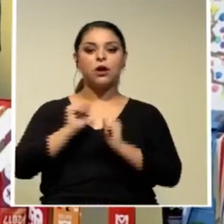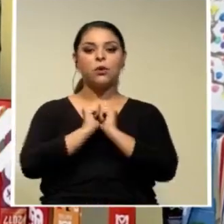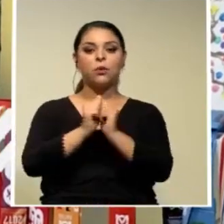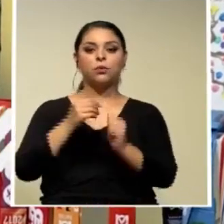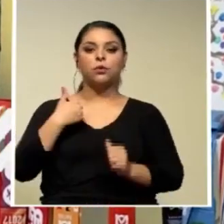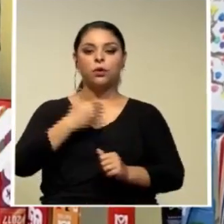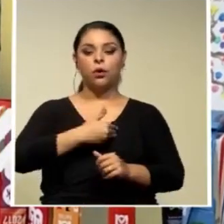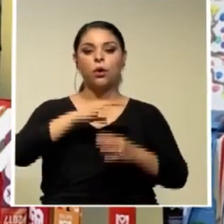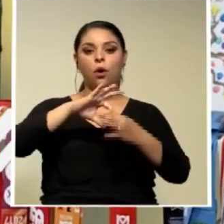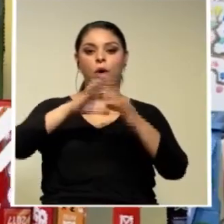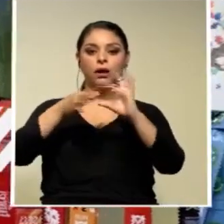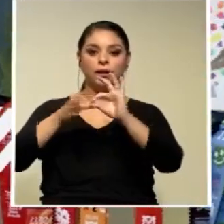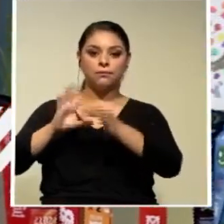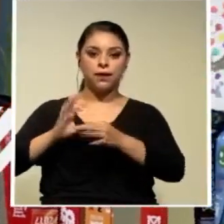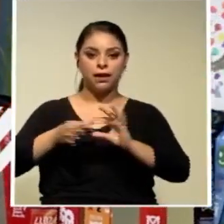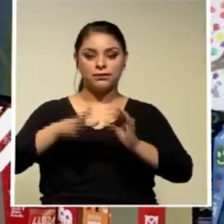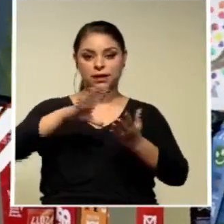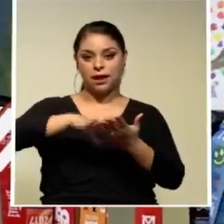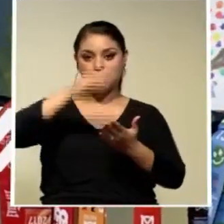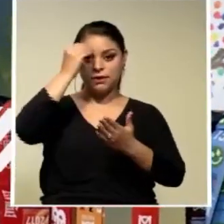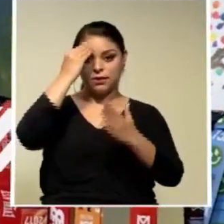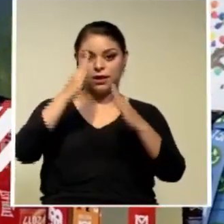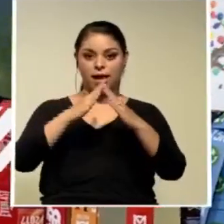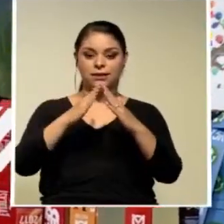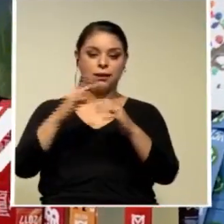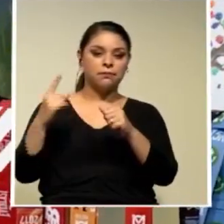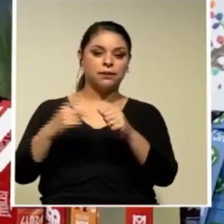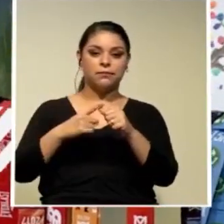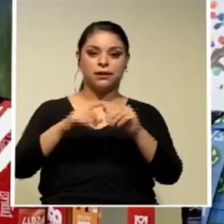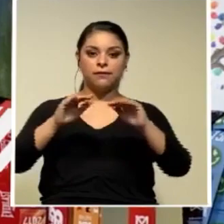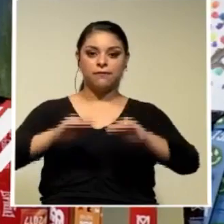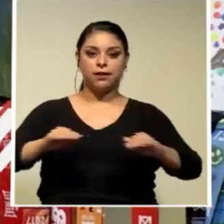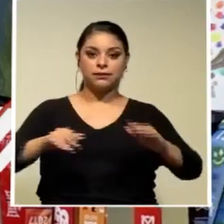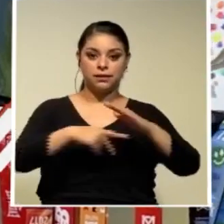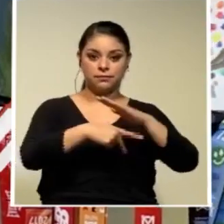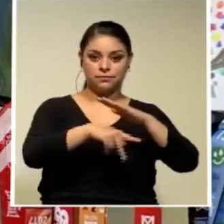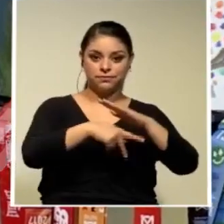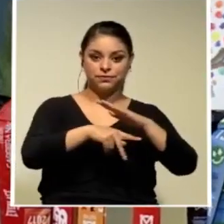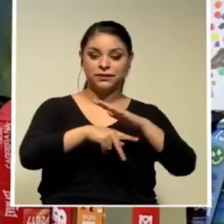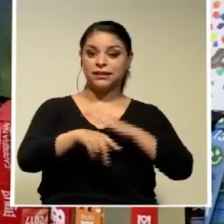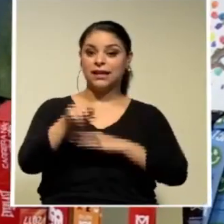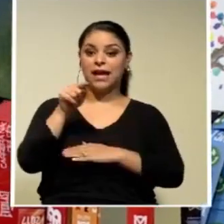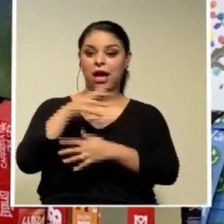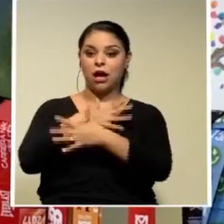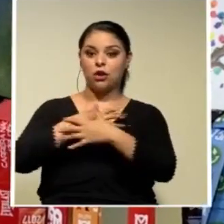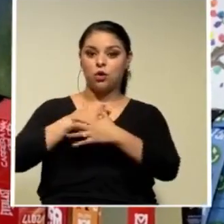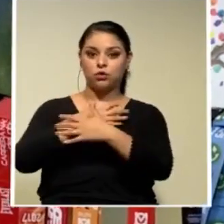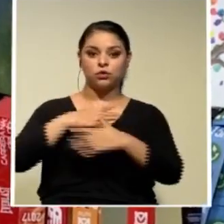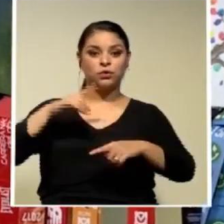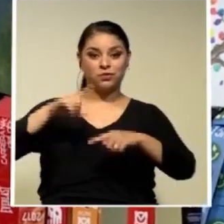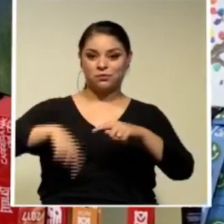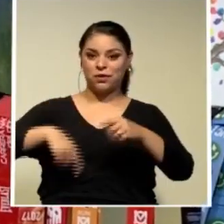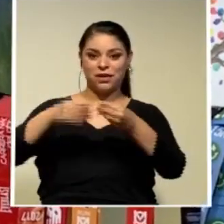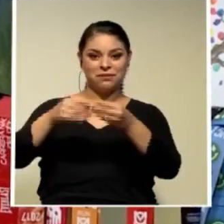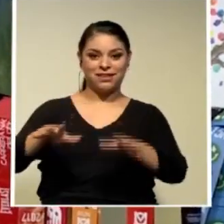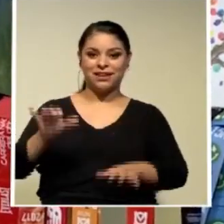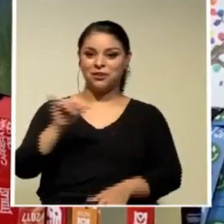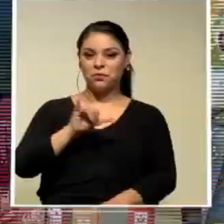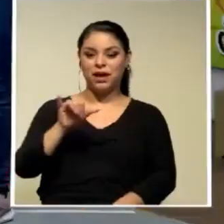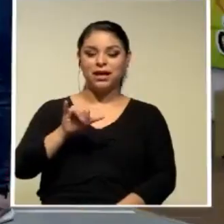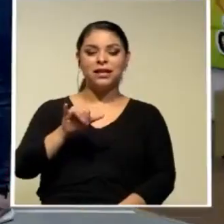Aprendo en Casa Primera Infancia, aquí junto al oso aventuroso, ¿verdad? Que él no se las podría perder. Jamás. Y los invitamos, niña Lady,